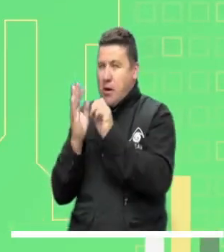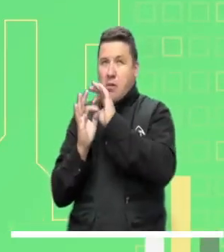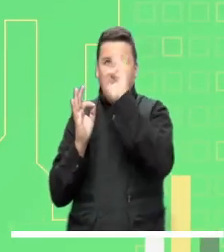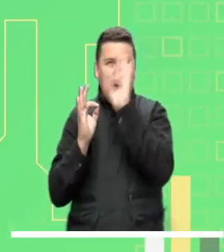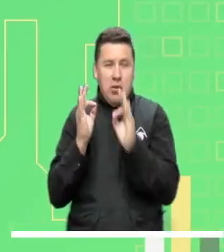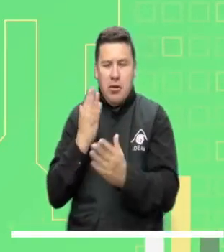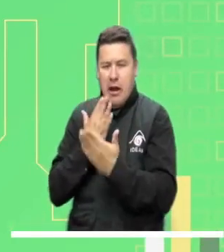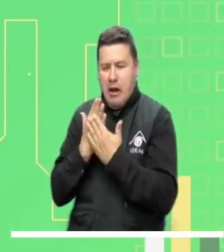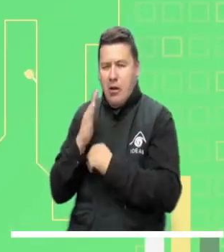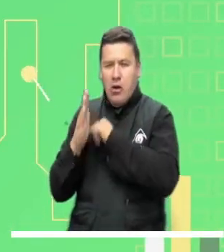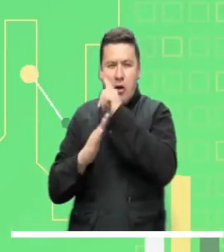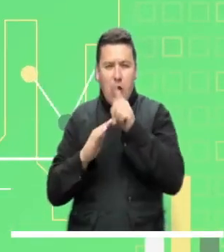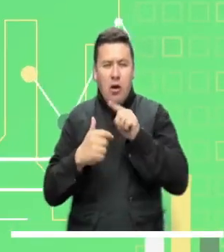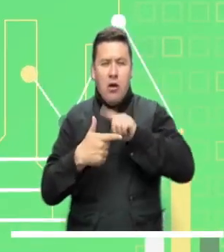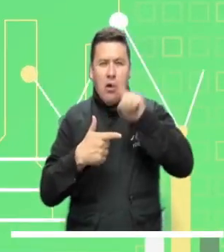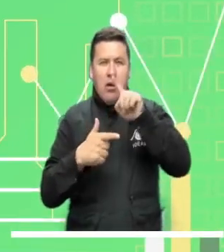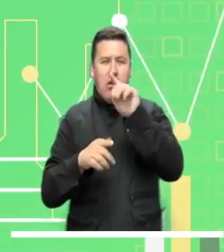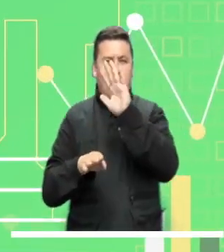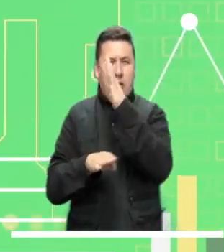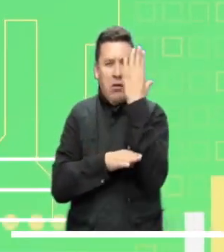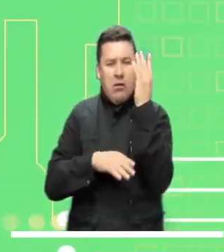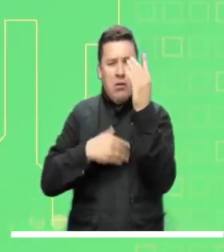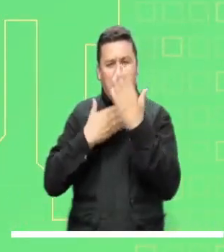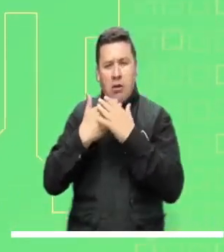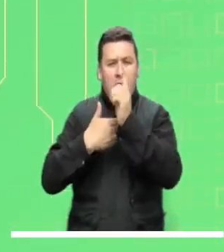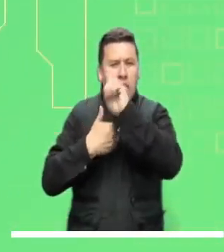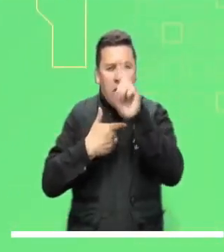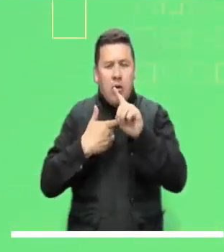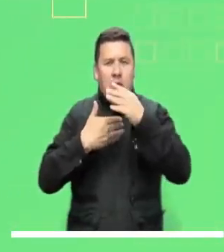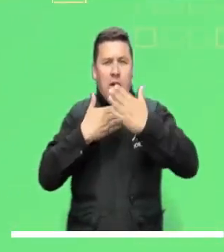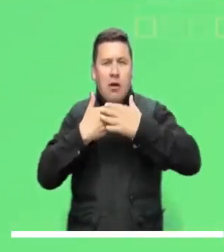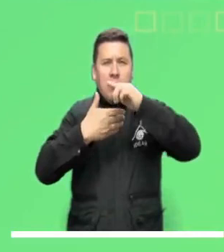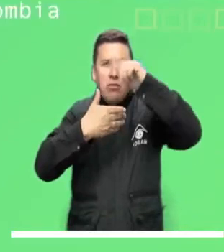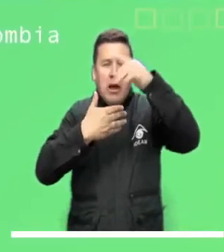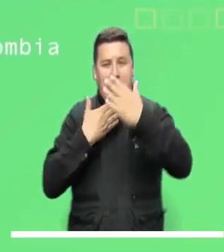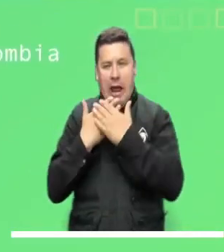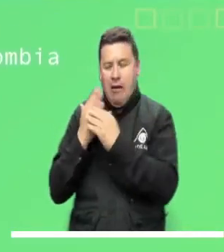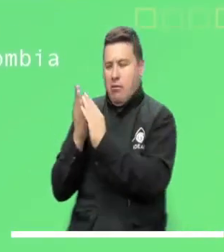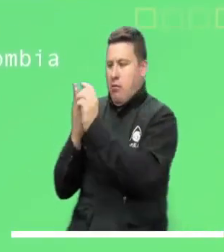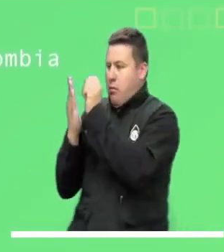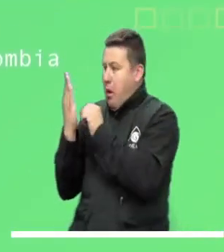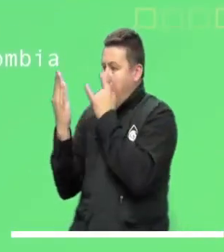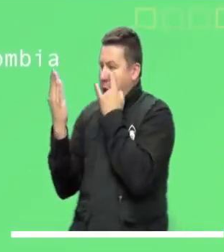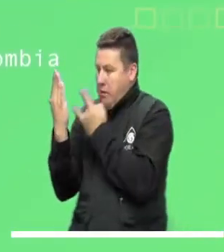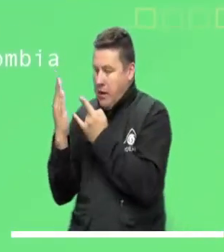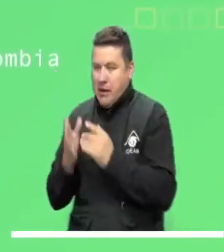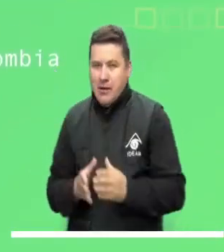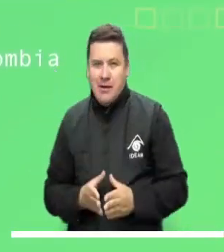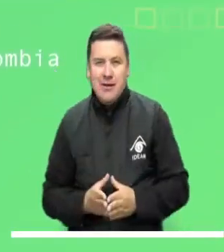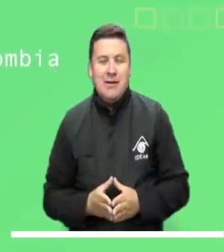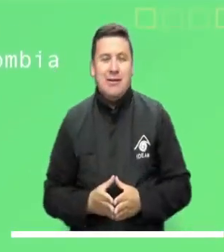detallada a nivel municipal, cifras de deforestación, estadísticas de rayos y otros datos de interés.